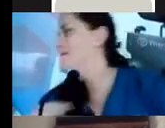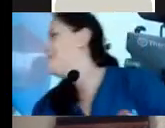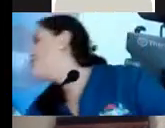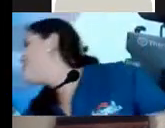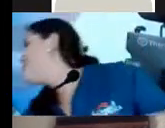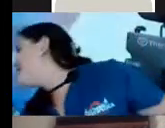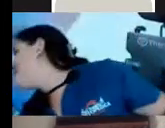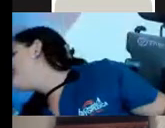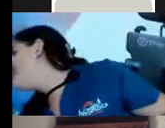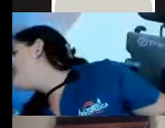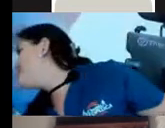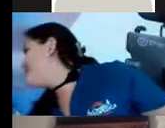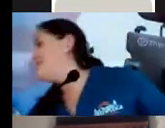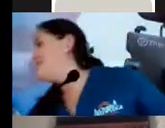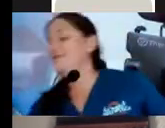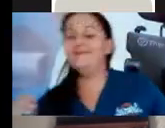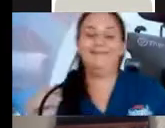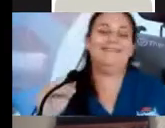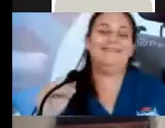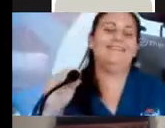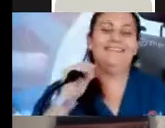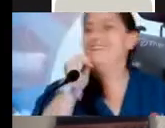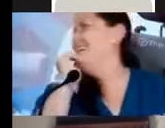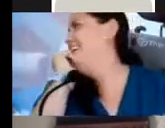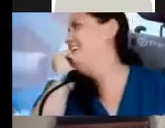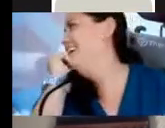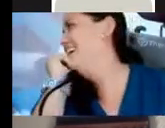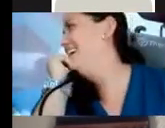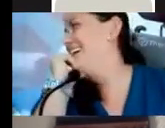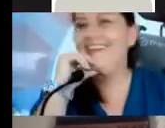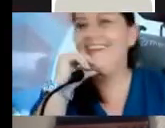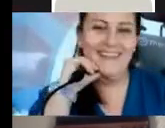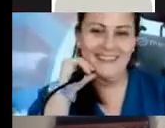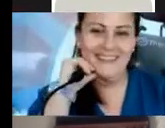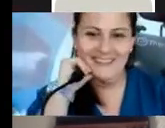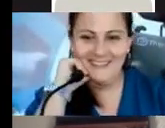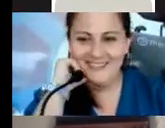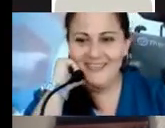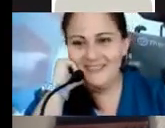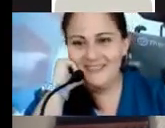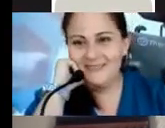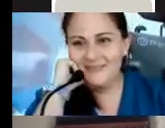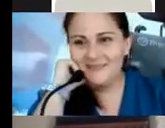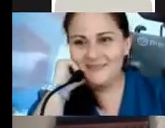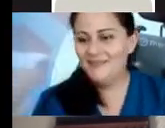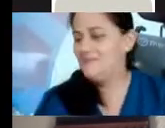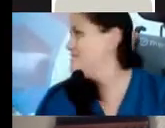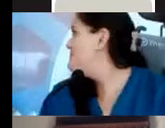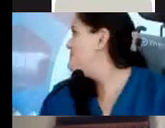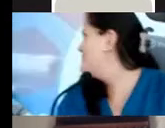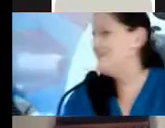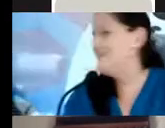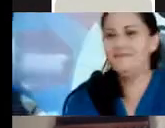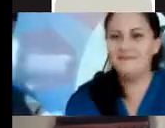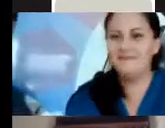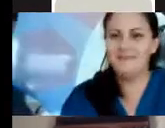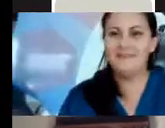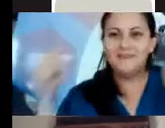postural, entendemos que hablamos de 8 horas por día que debería utilizar el paciente